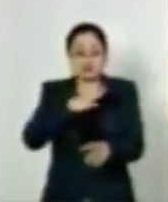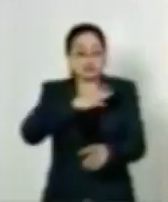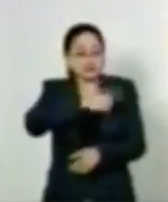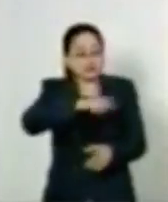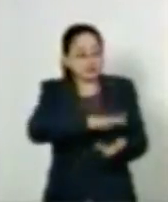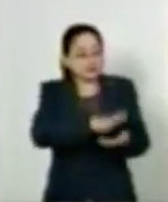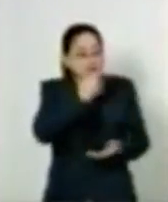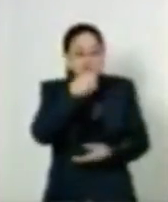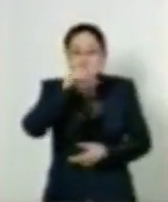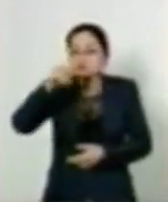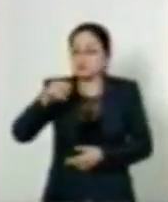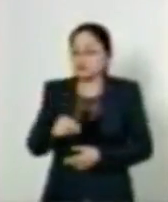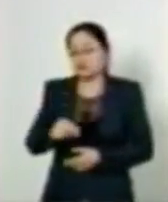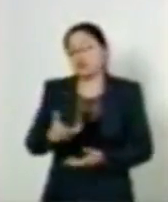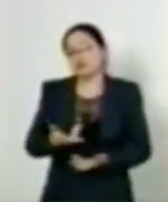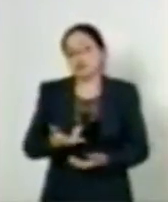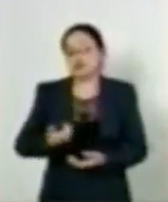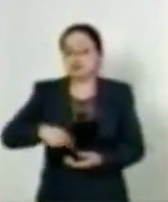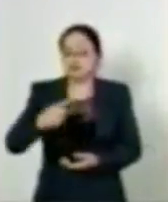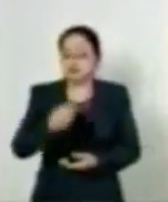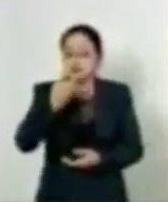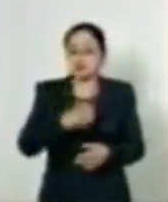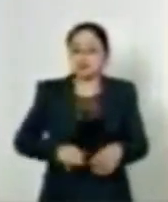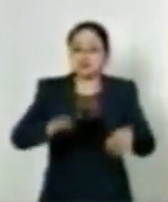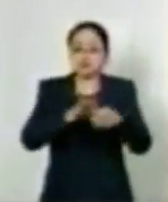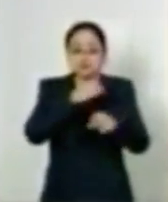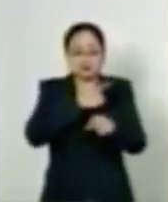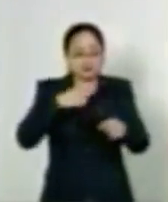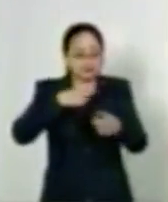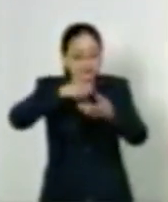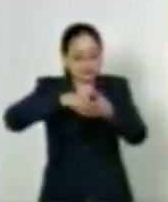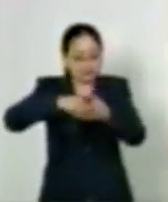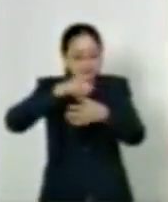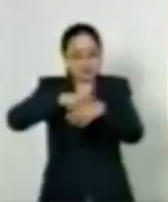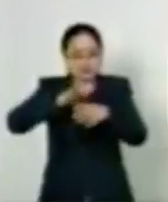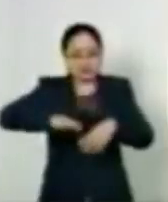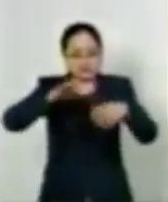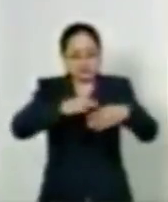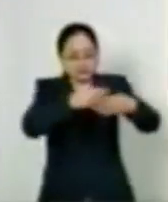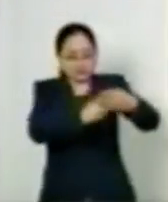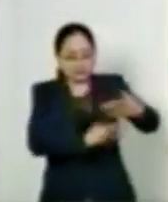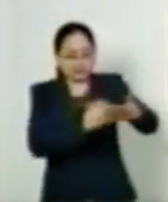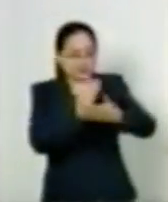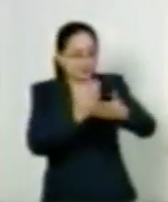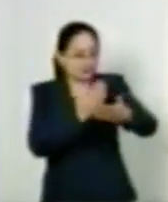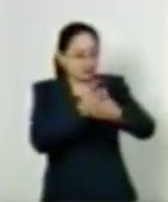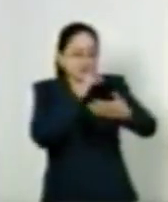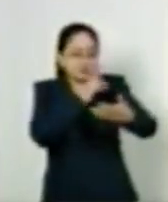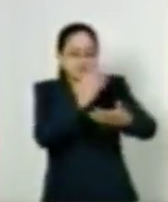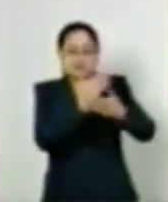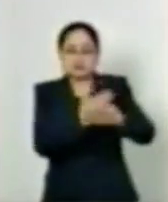las demandas sociales, es necesario corregir en lo más elemental el proyecto de dictamen para